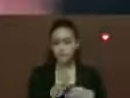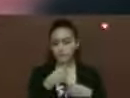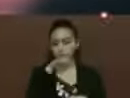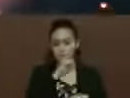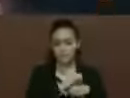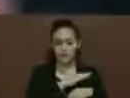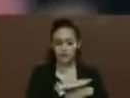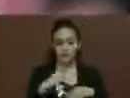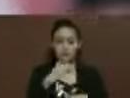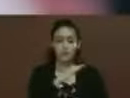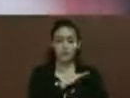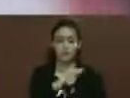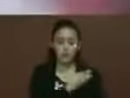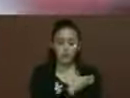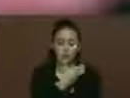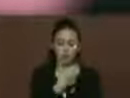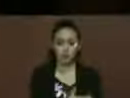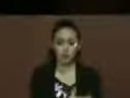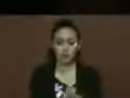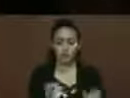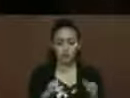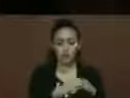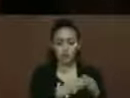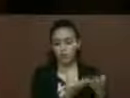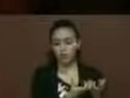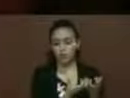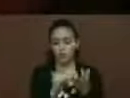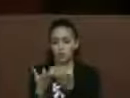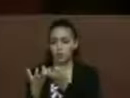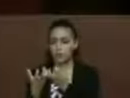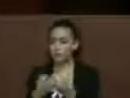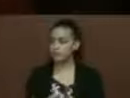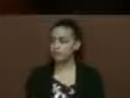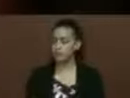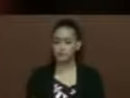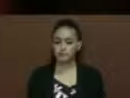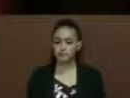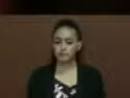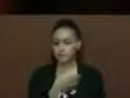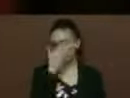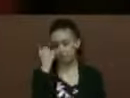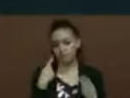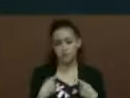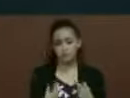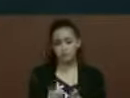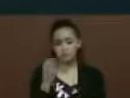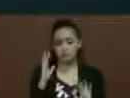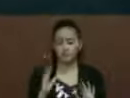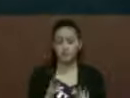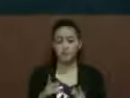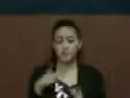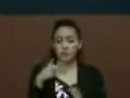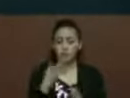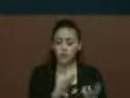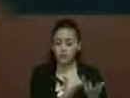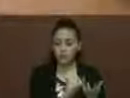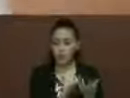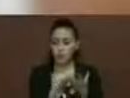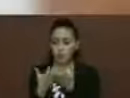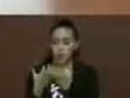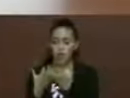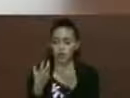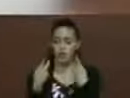poder acompañar un par de grupos de, no sé cuántos van a andar allá, pero es altamente probable